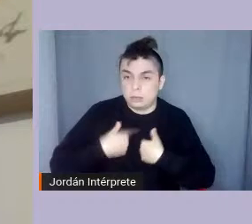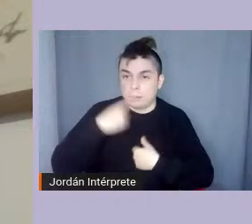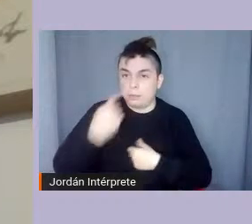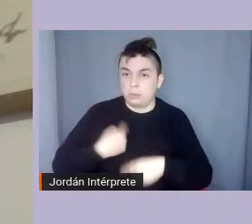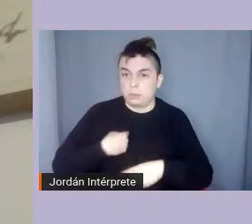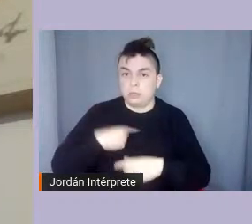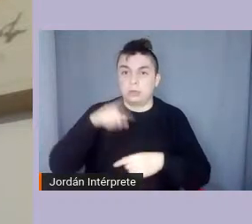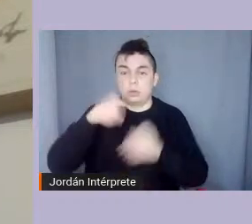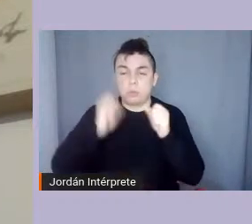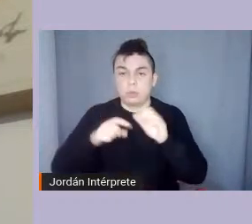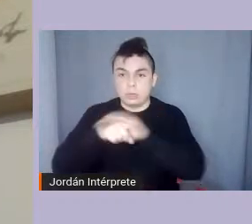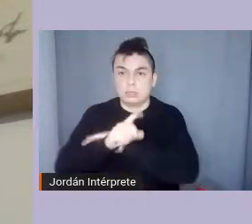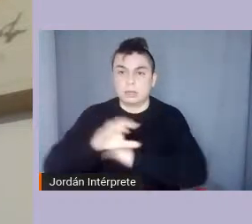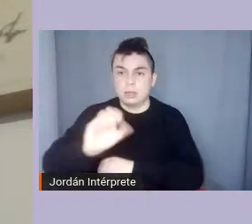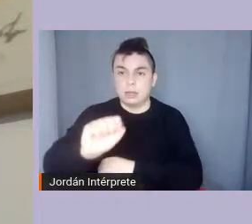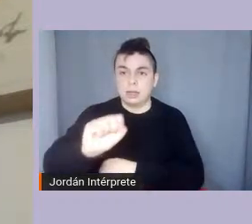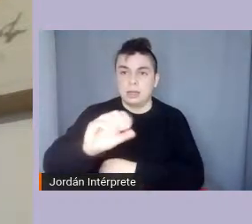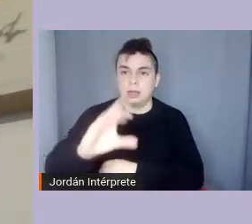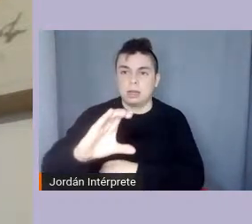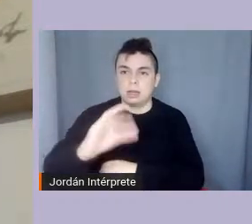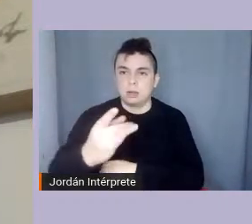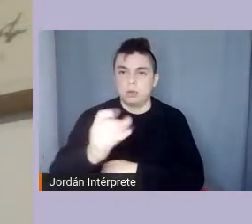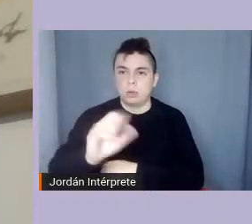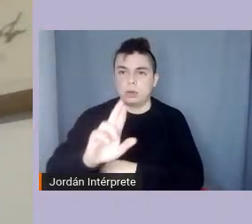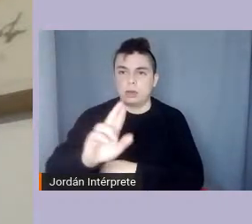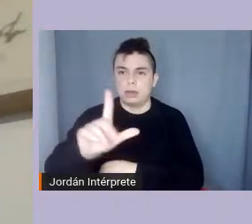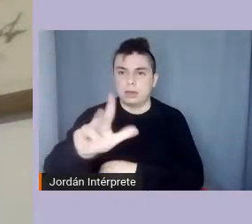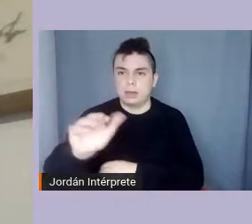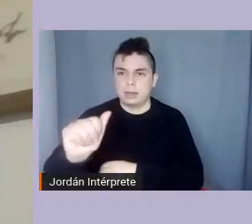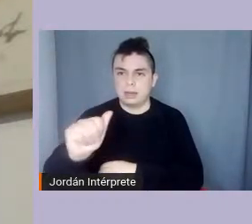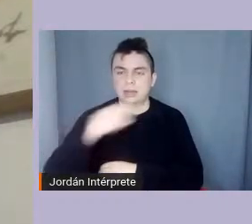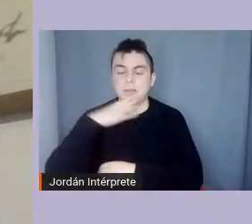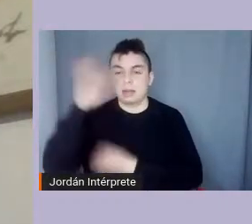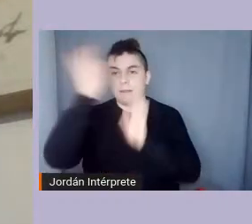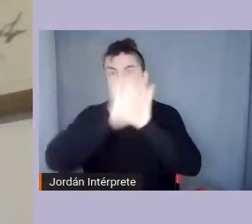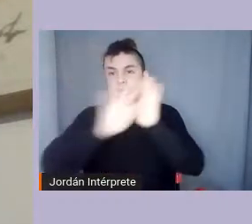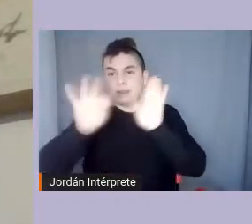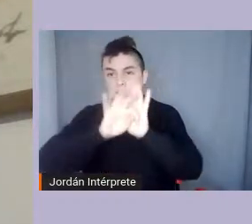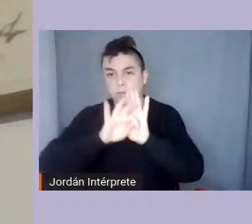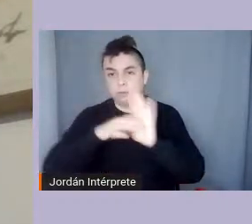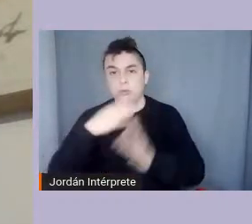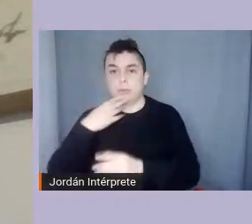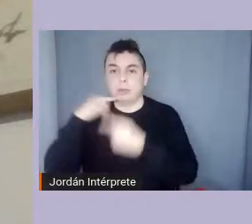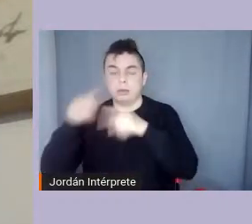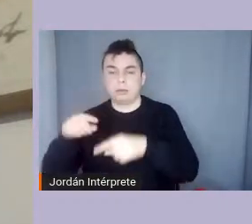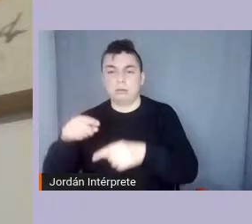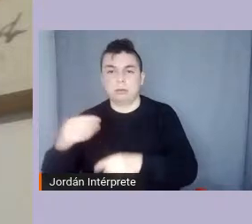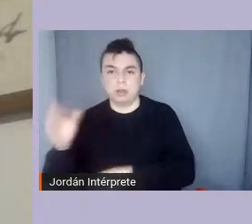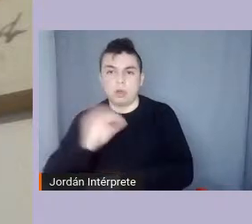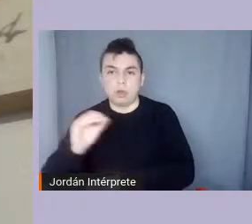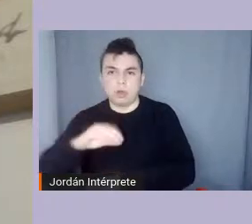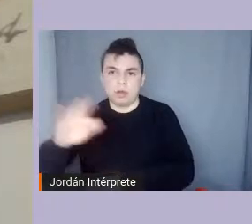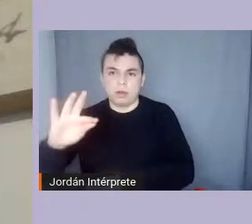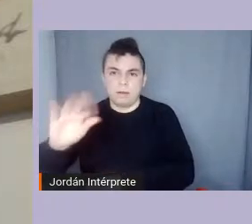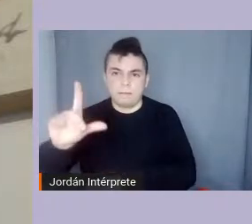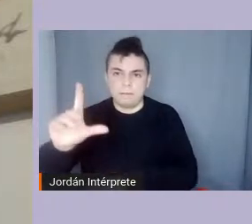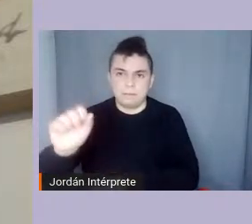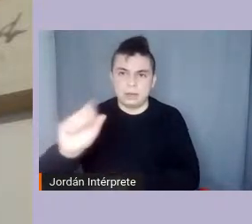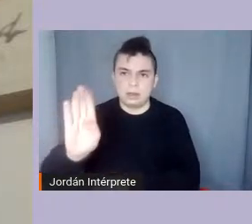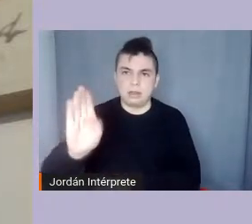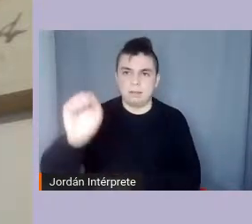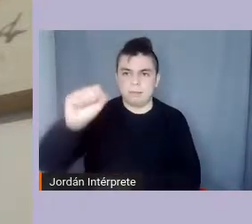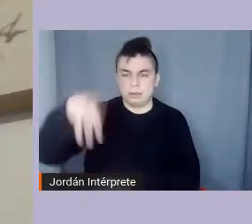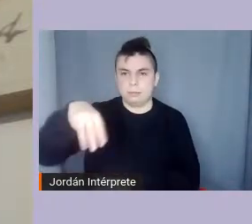puedes entrar a Acuarela, que tenemos página web, o a Facebook, pero también la página web de Fladen Chile, ¿no es verdad?